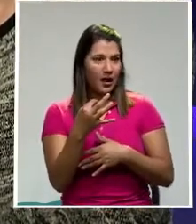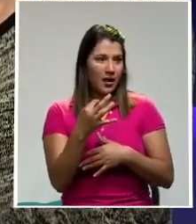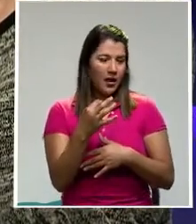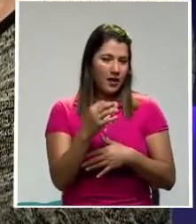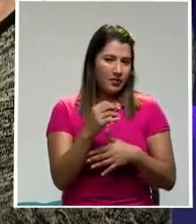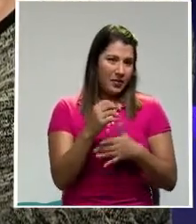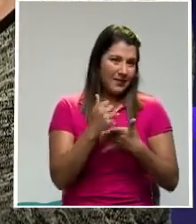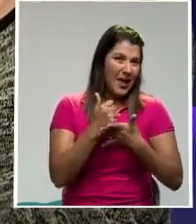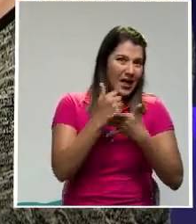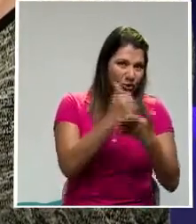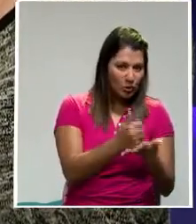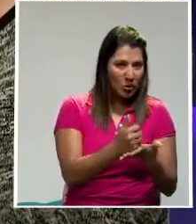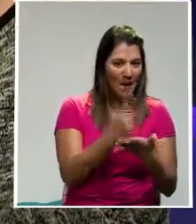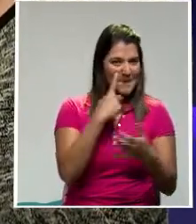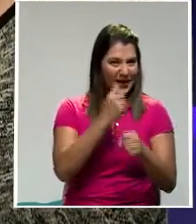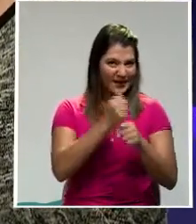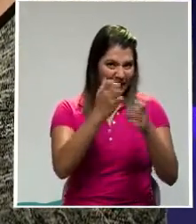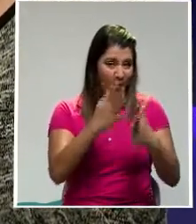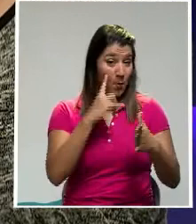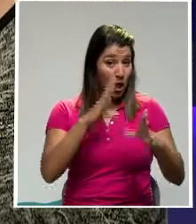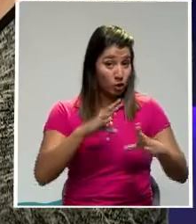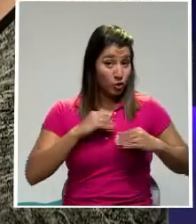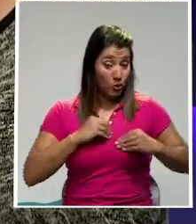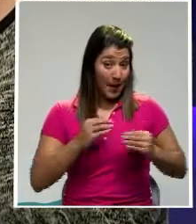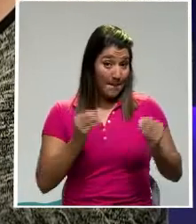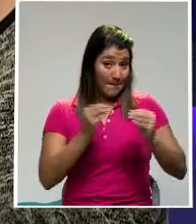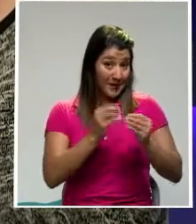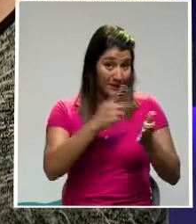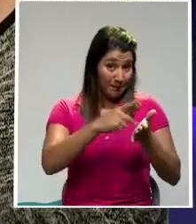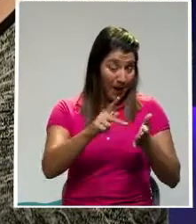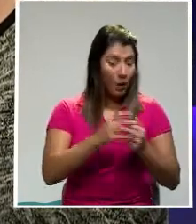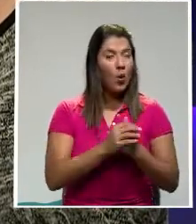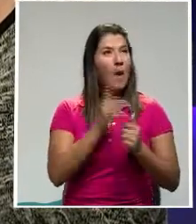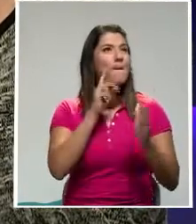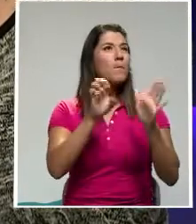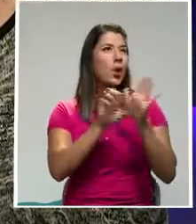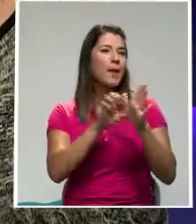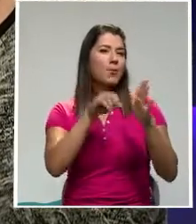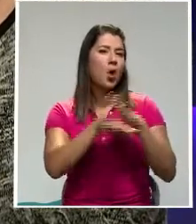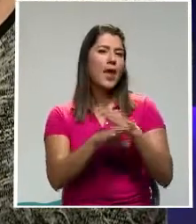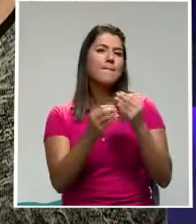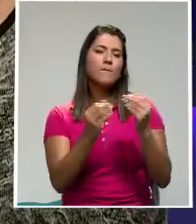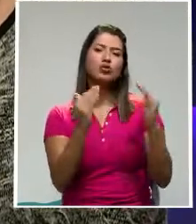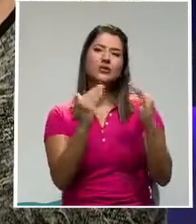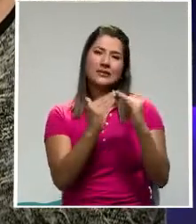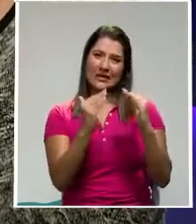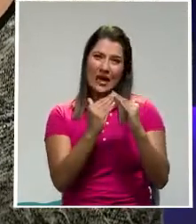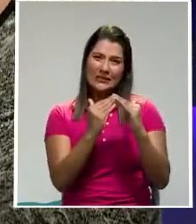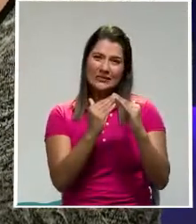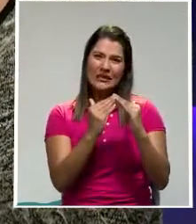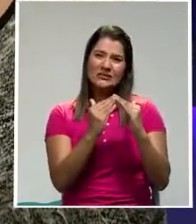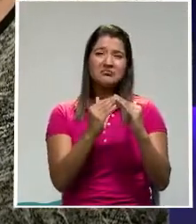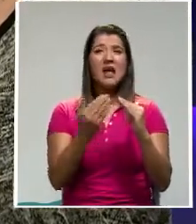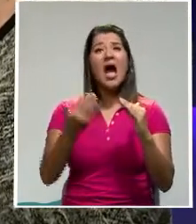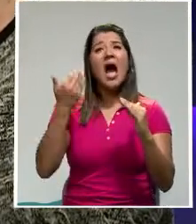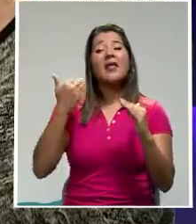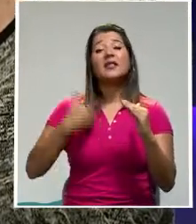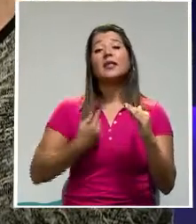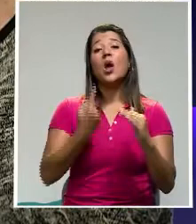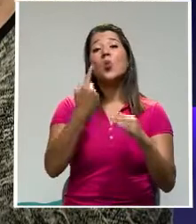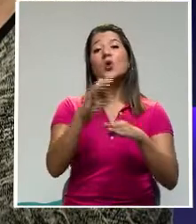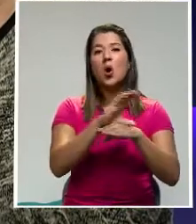ejemplo, es el día a día en muchas casas. Lo habitual era tener una computadora en la